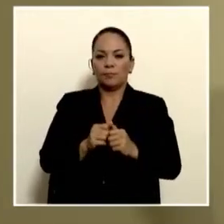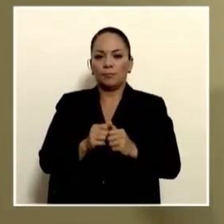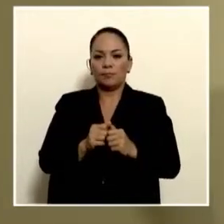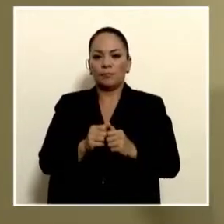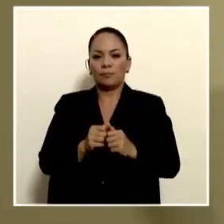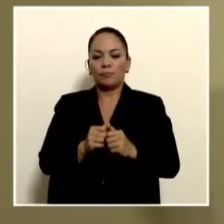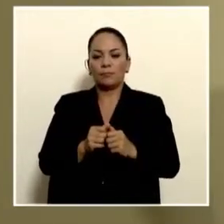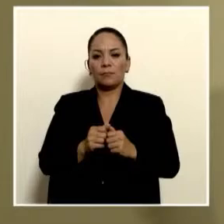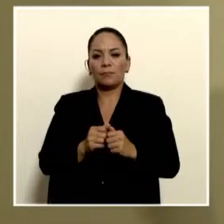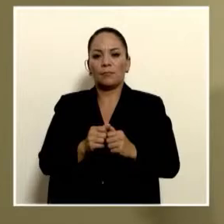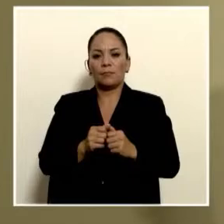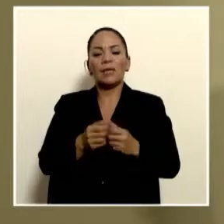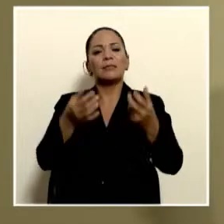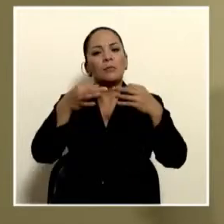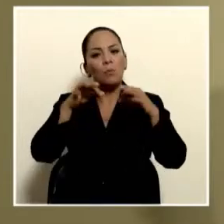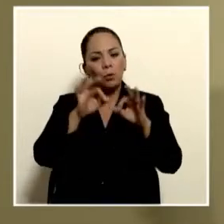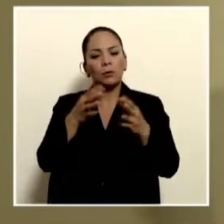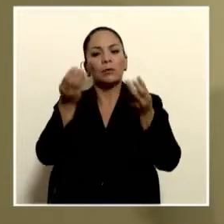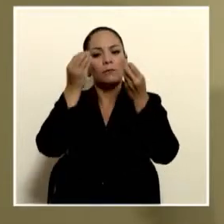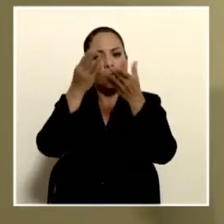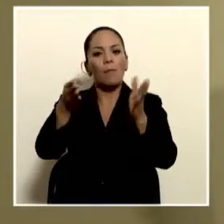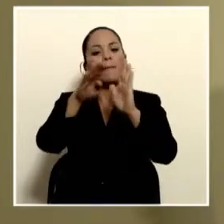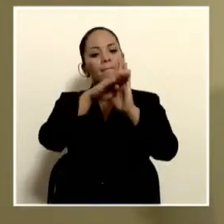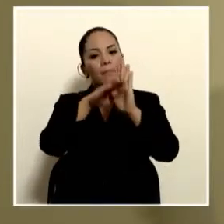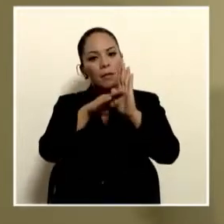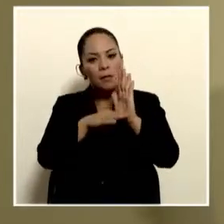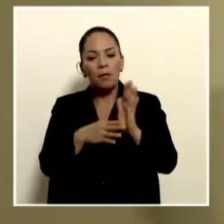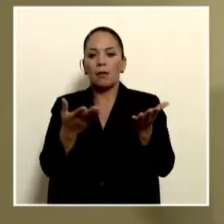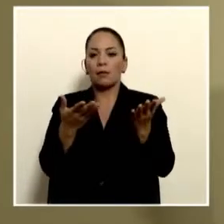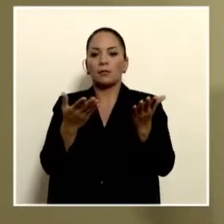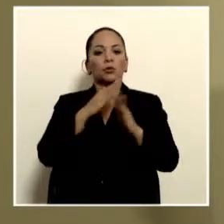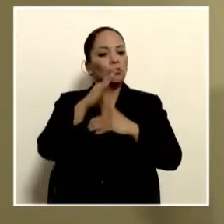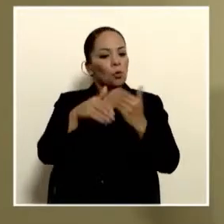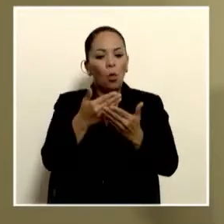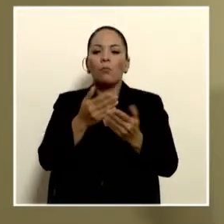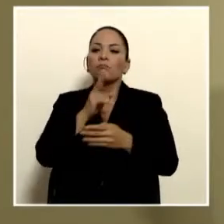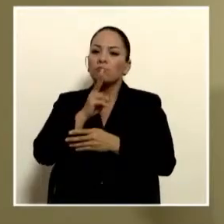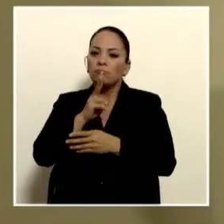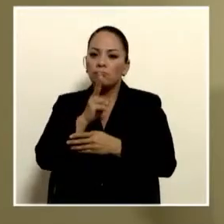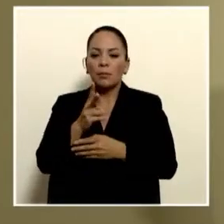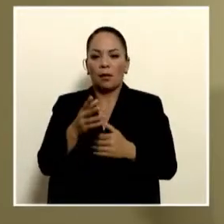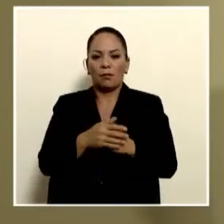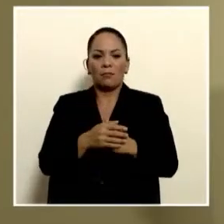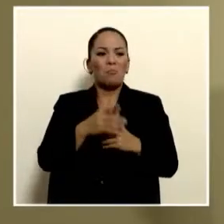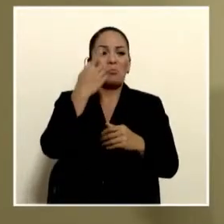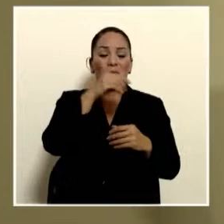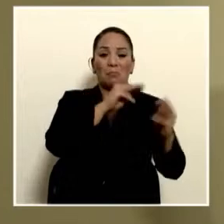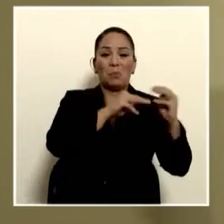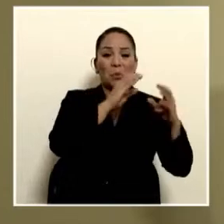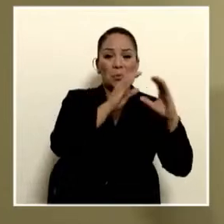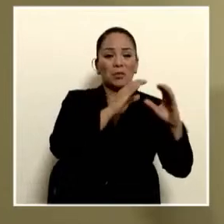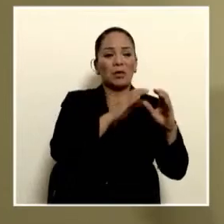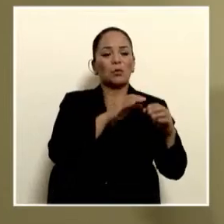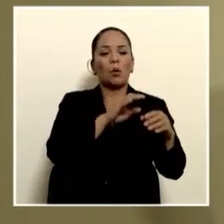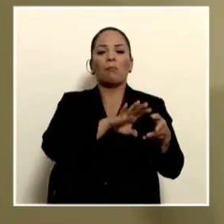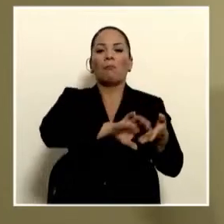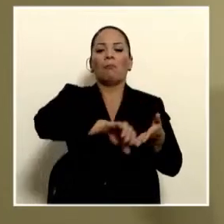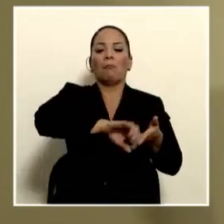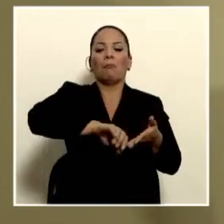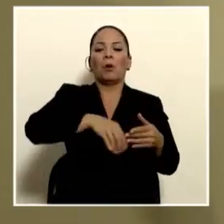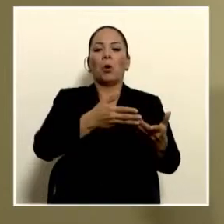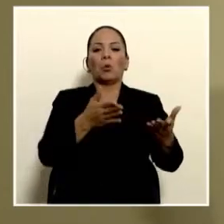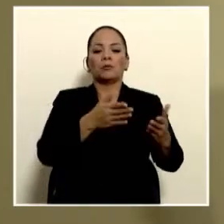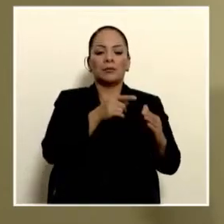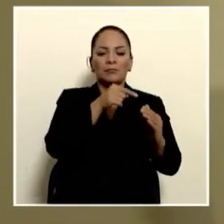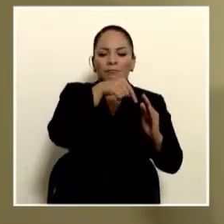desinformando, reportando medidas o verdades parciales, omitiendo el fondo